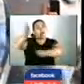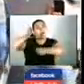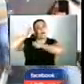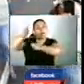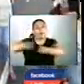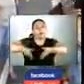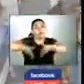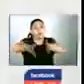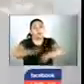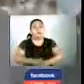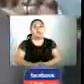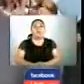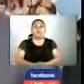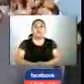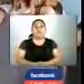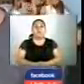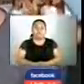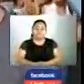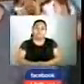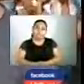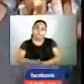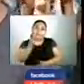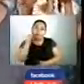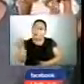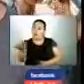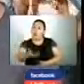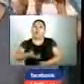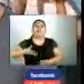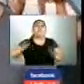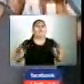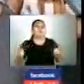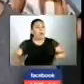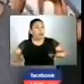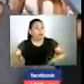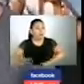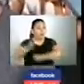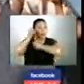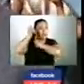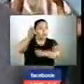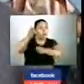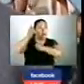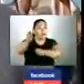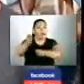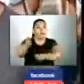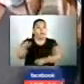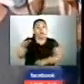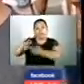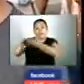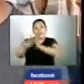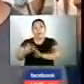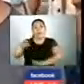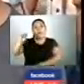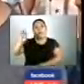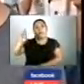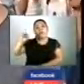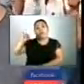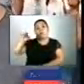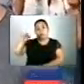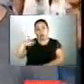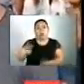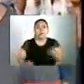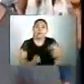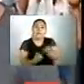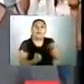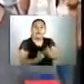si no devuelven a Amilcar. La verdad es que estamos acá reunidos como obrajuelenses, dándole el apoyo a nuestro alcalde.